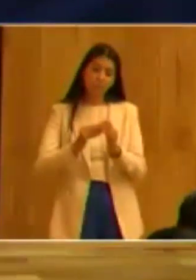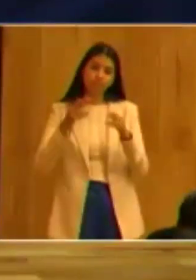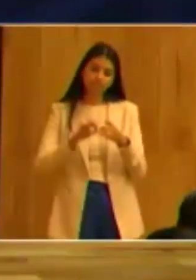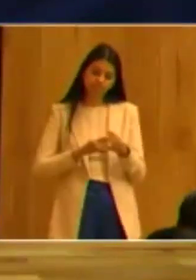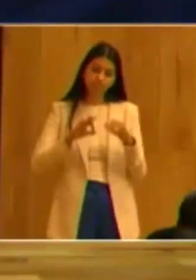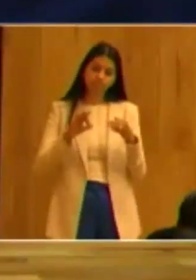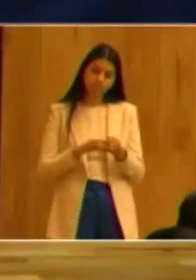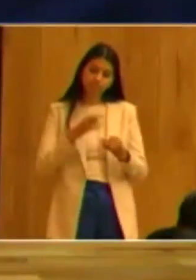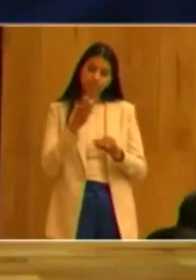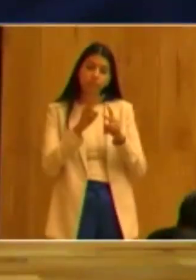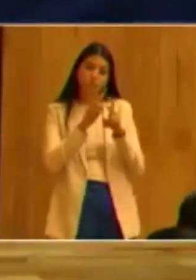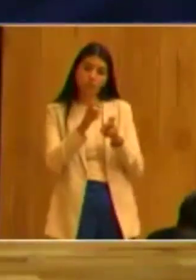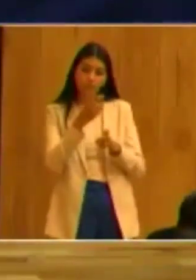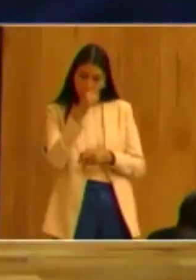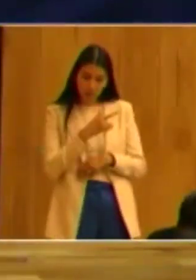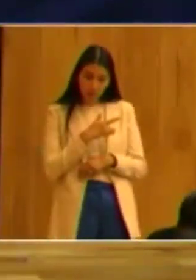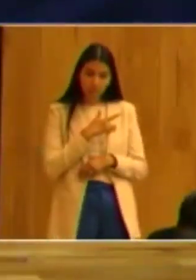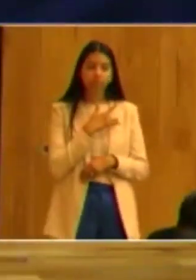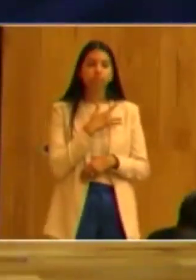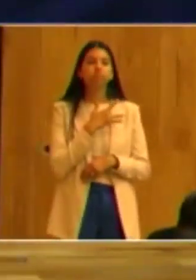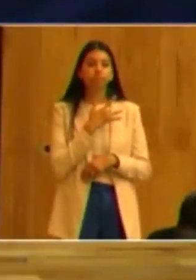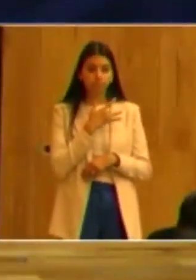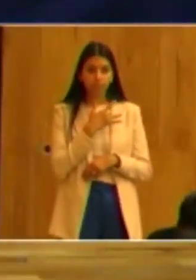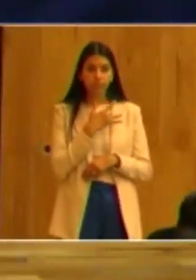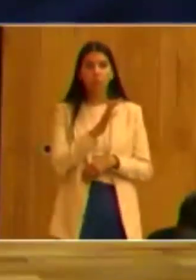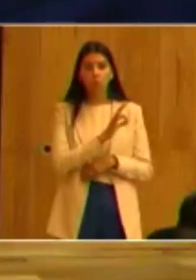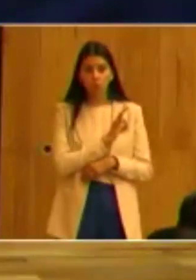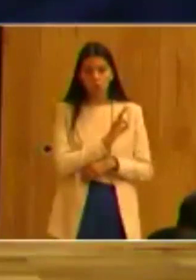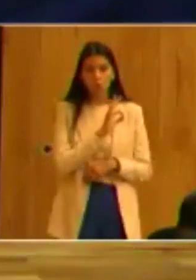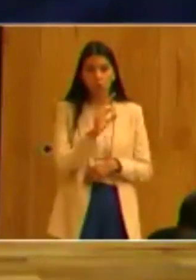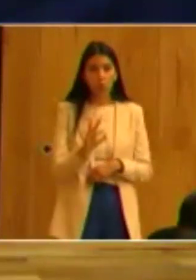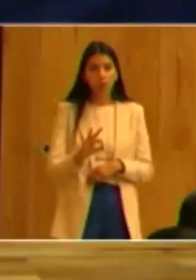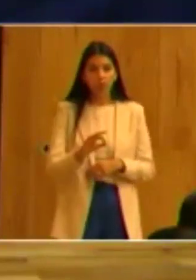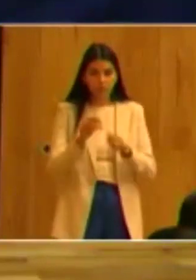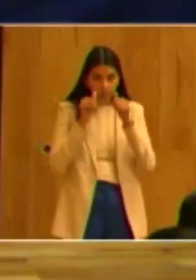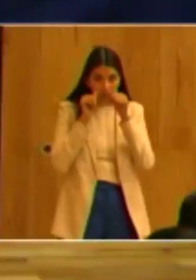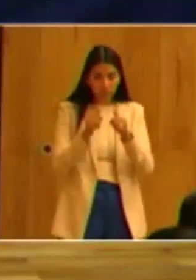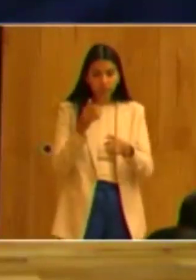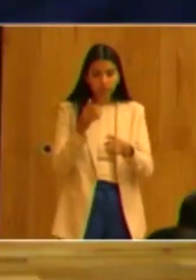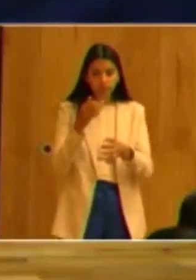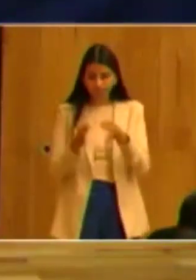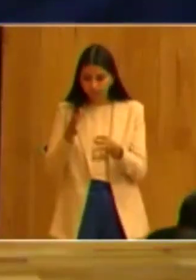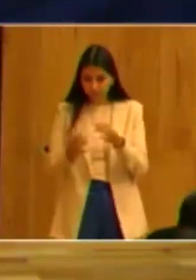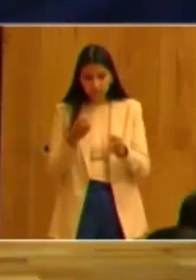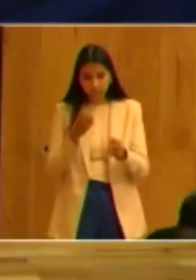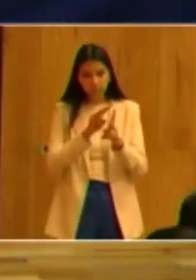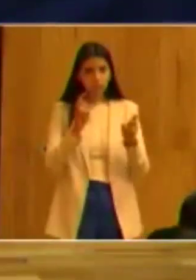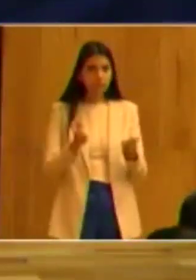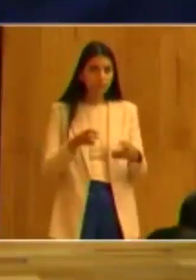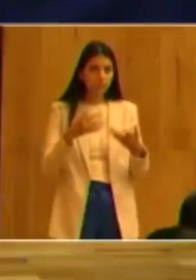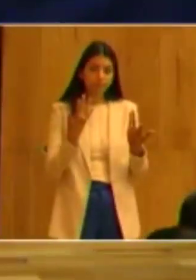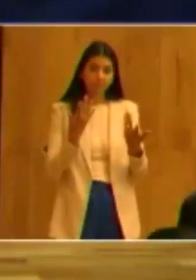en ese tema para sensibilizarnos y poder enfrentar y juzgar estos temas